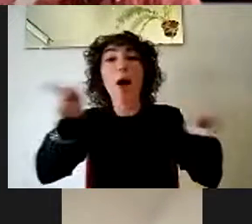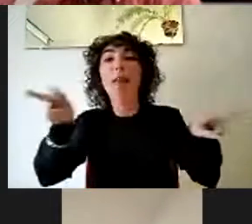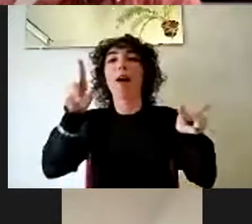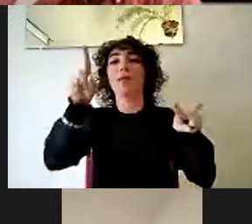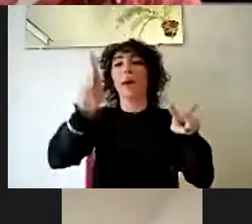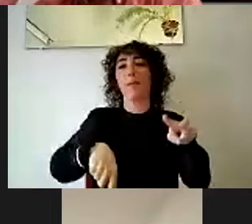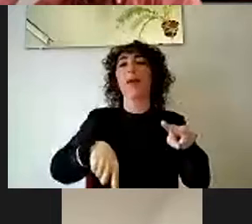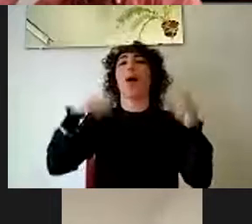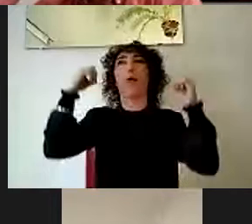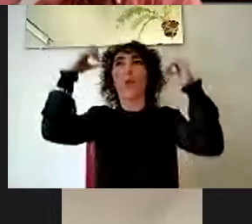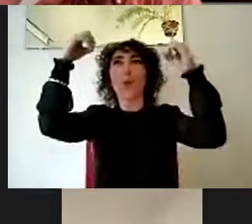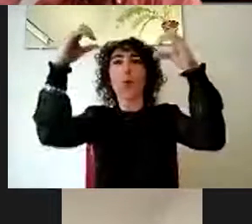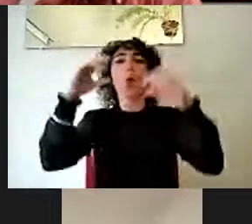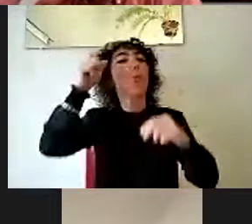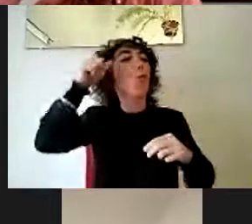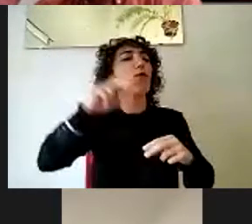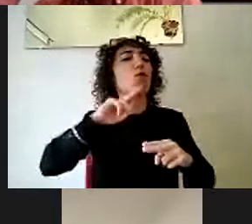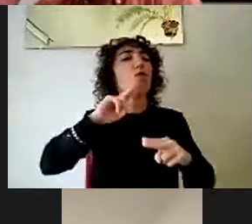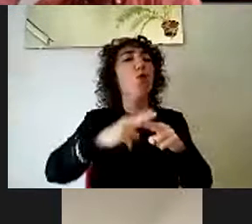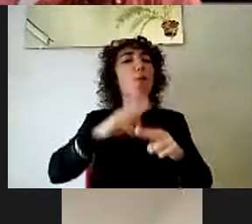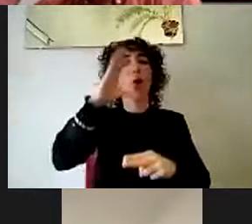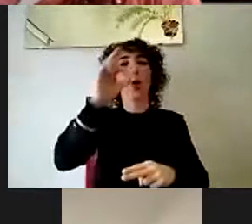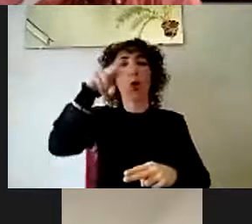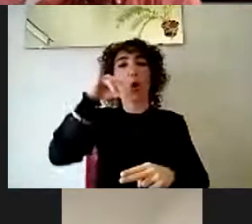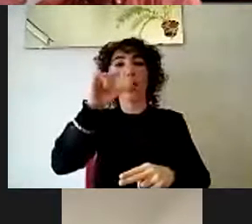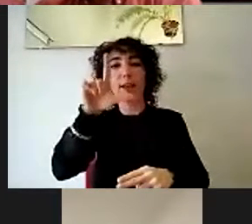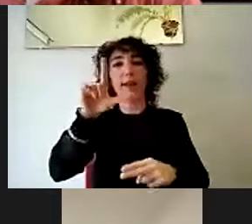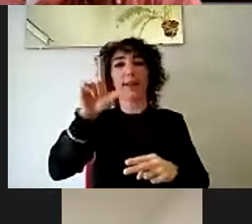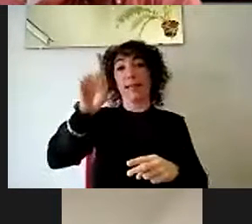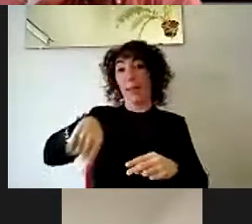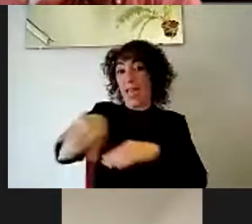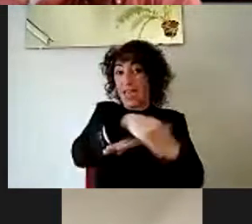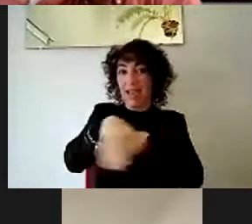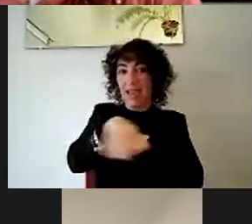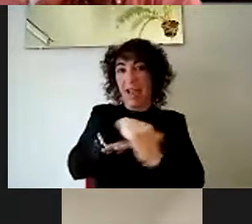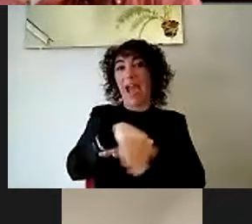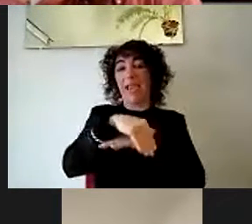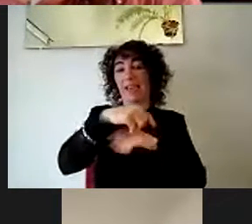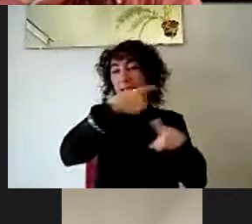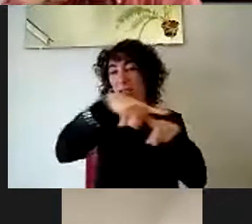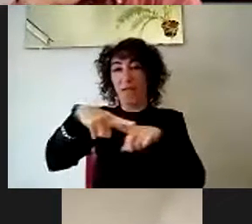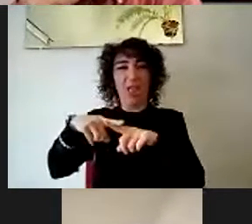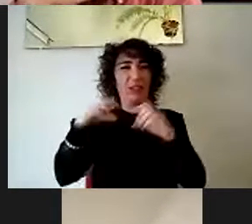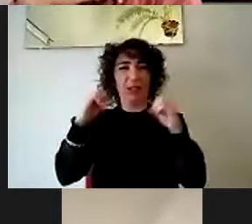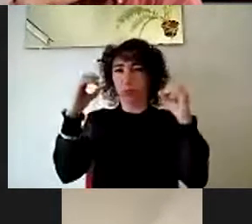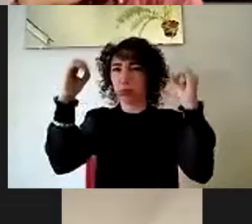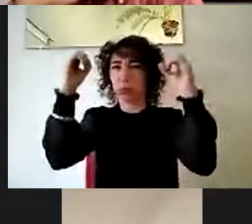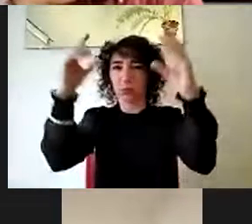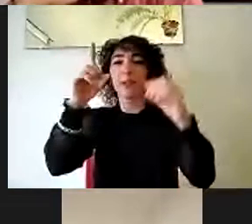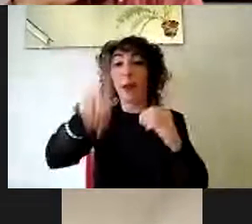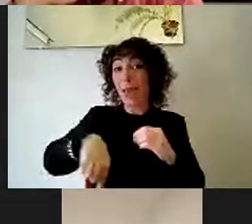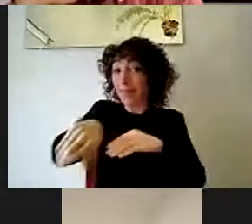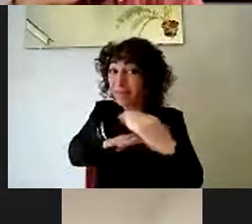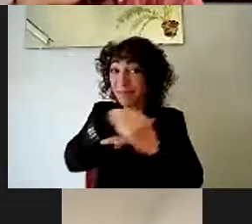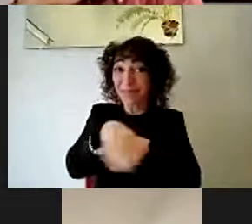proyecto de alumbrado público de las calles Marte, Júpiter y Plutón, proyecto de alumbrado público de las calles César Manrique y